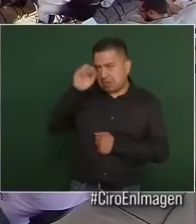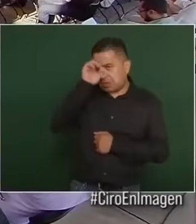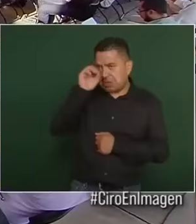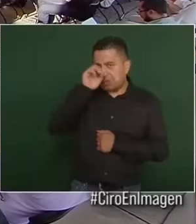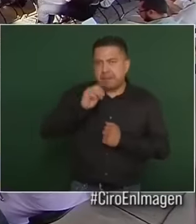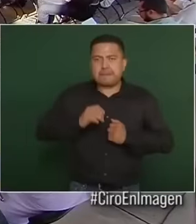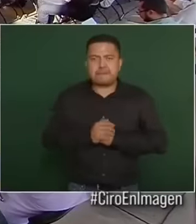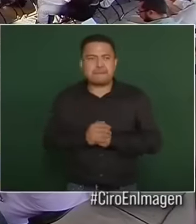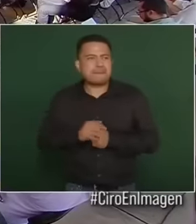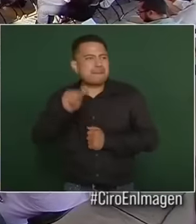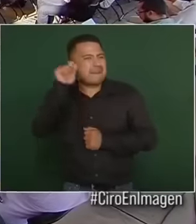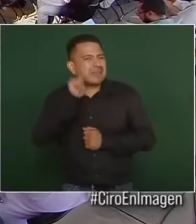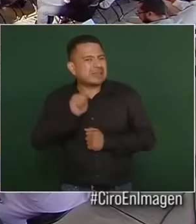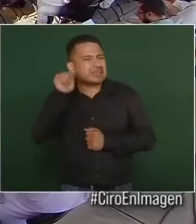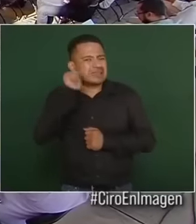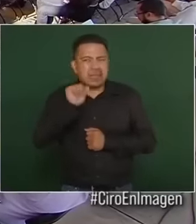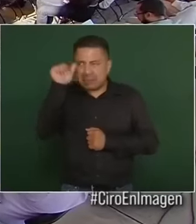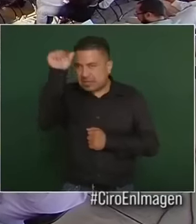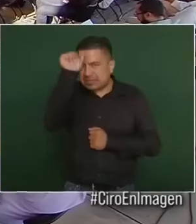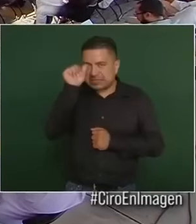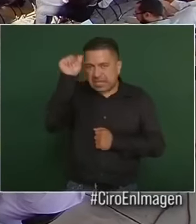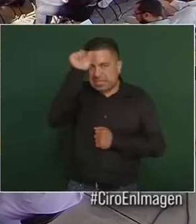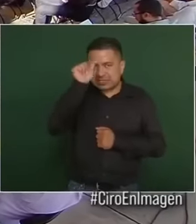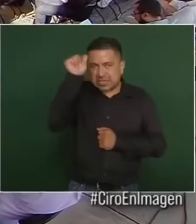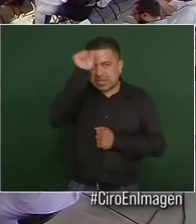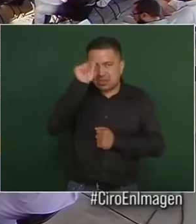Siempre los sacerdotes,